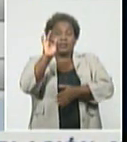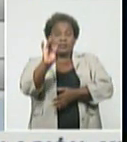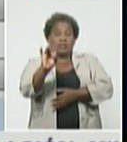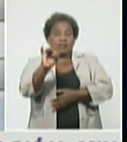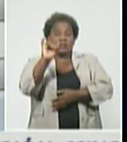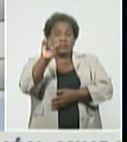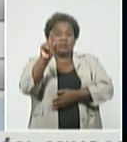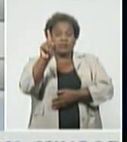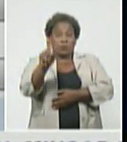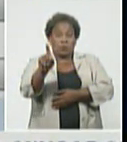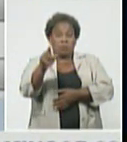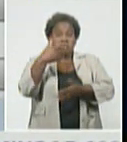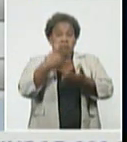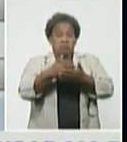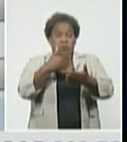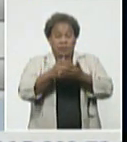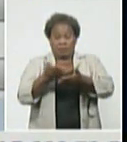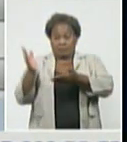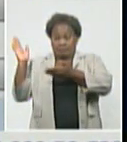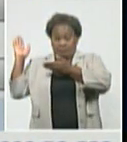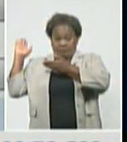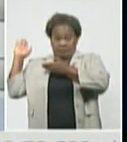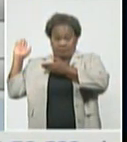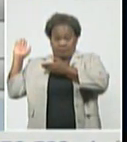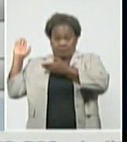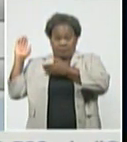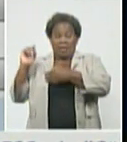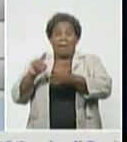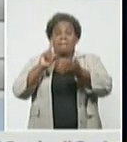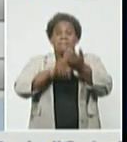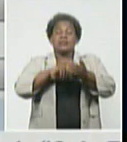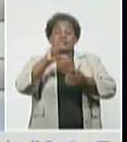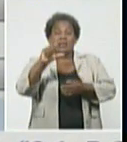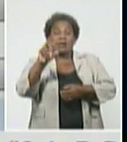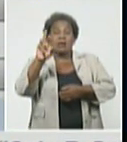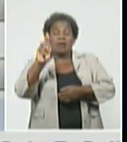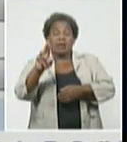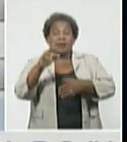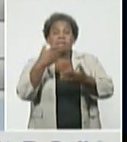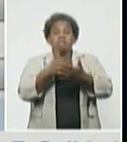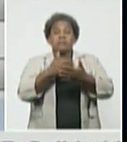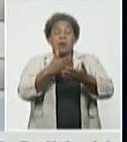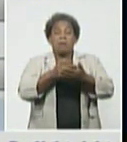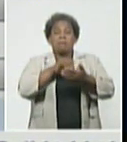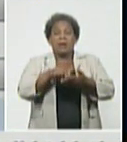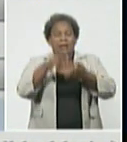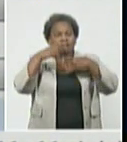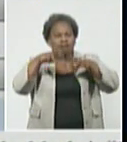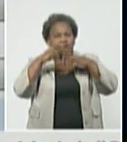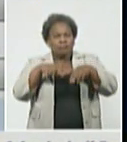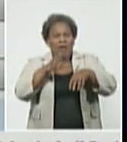253.761 muestras realizadas por PCR para descartar la enfermedad y